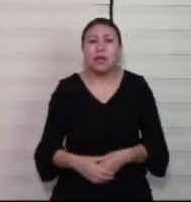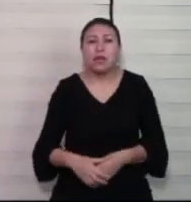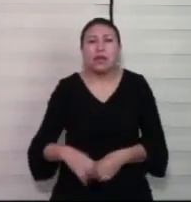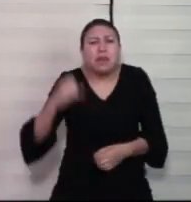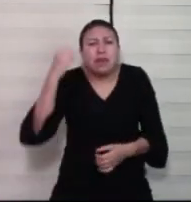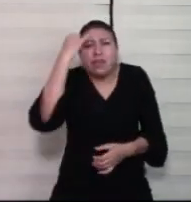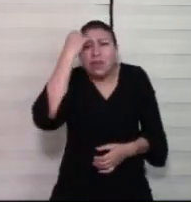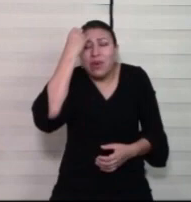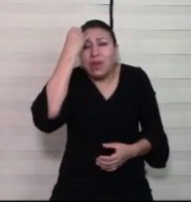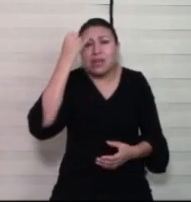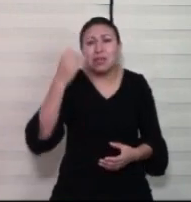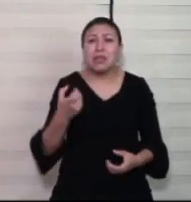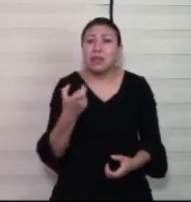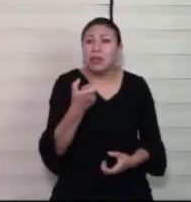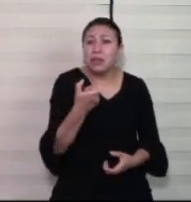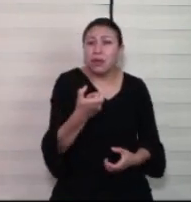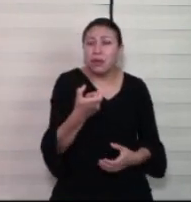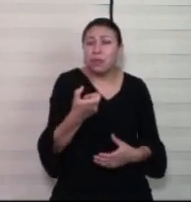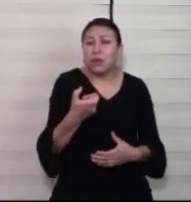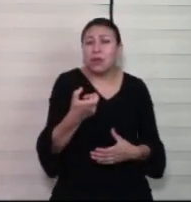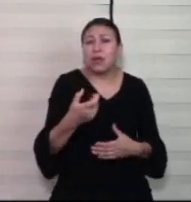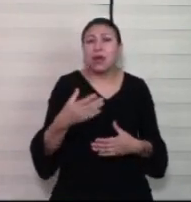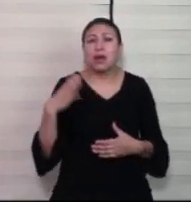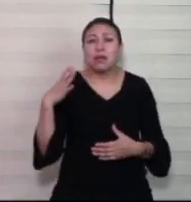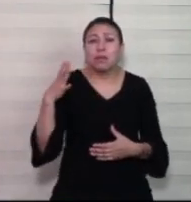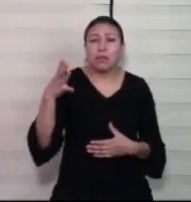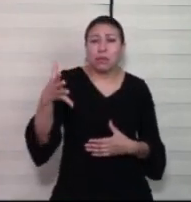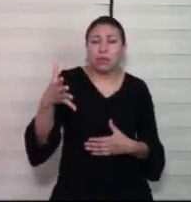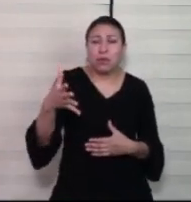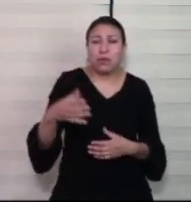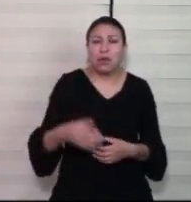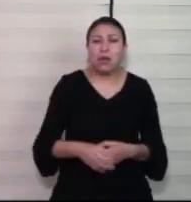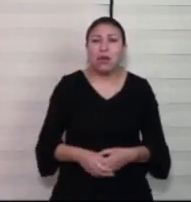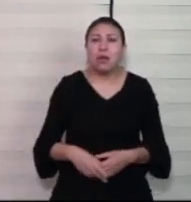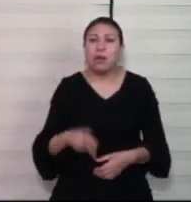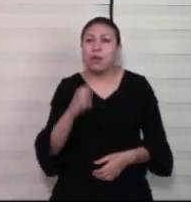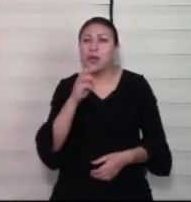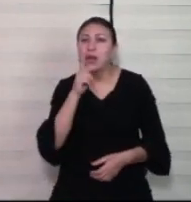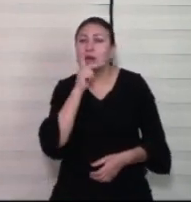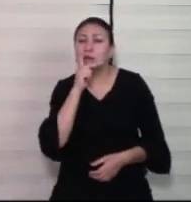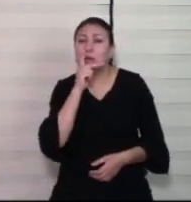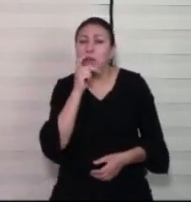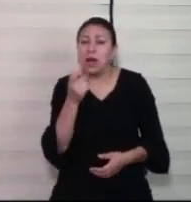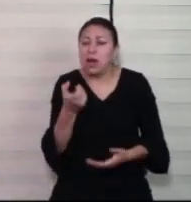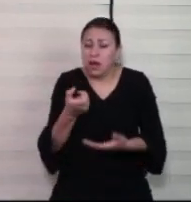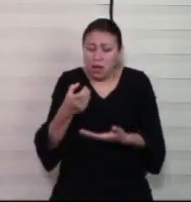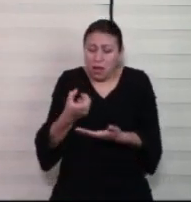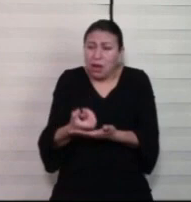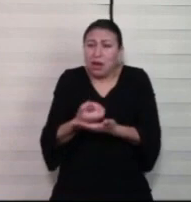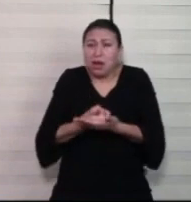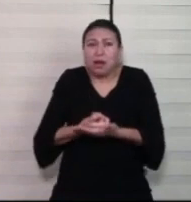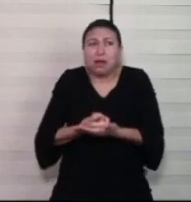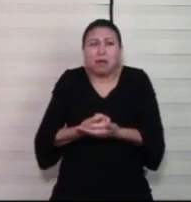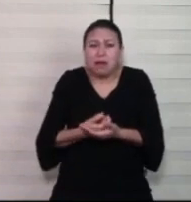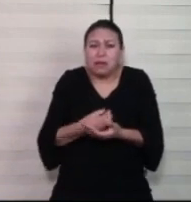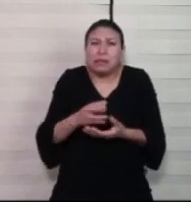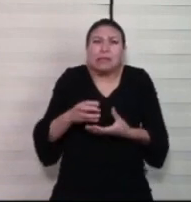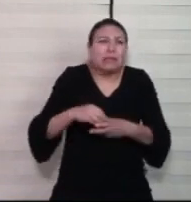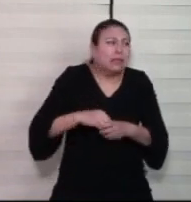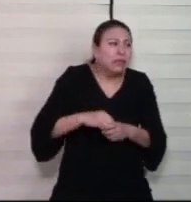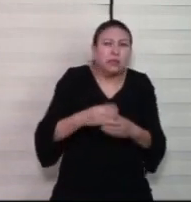incertidumbre en lo económico. Lo que gana papá no alcanza ya. Lo que gana mamá ya no es